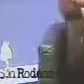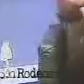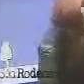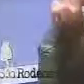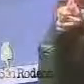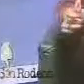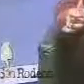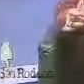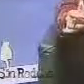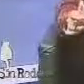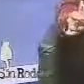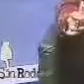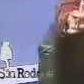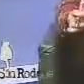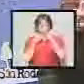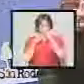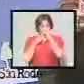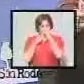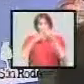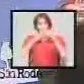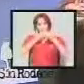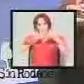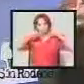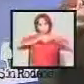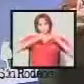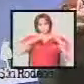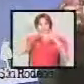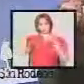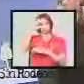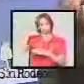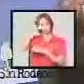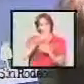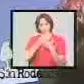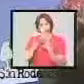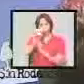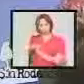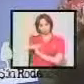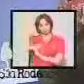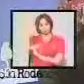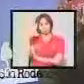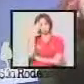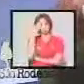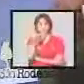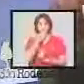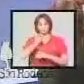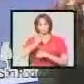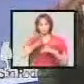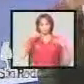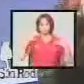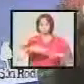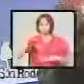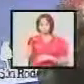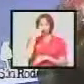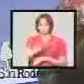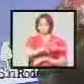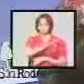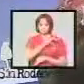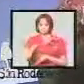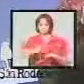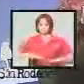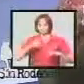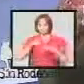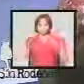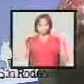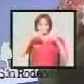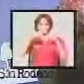Muy buenas noches, estamos en Sin Rodeos. Isabel Espinosa les saluda. Como ustedes saben, nos hemos caracterizado en este espacio por llevar